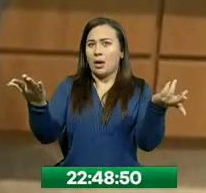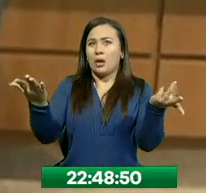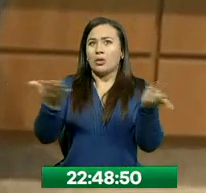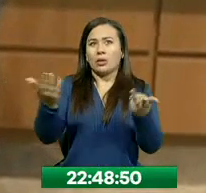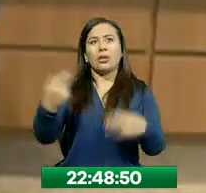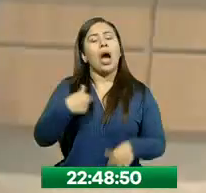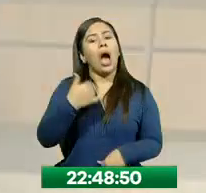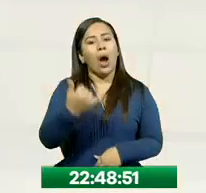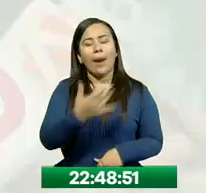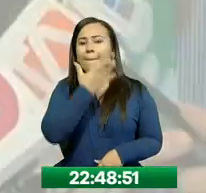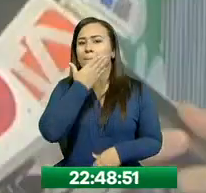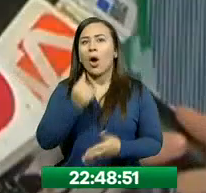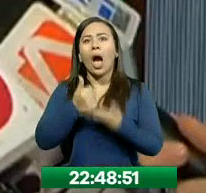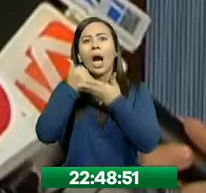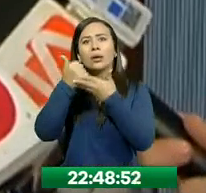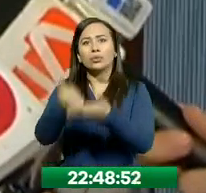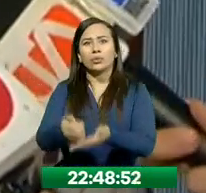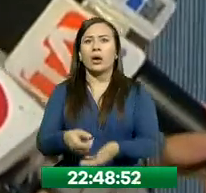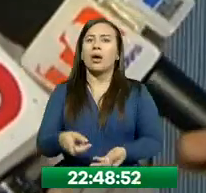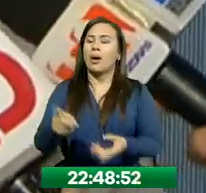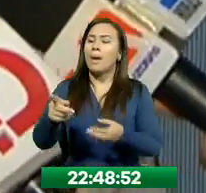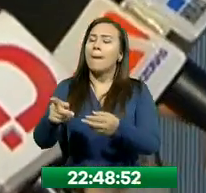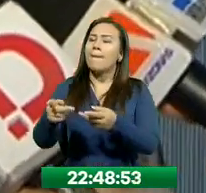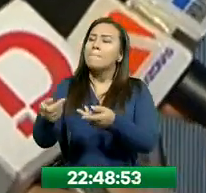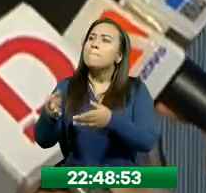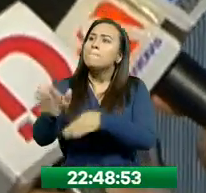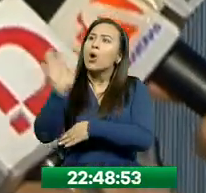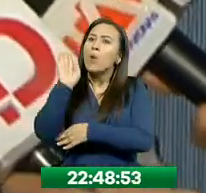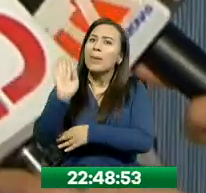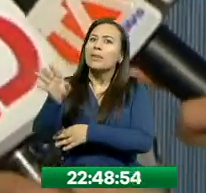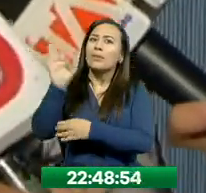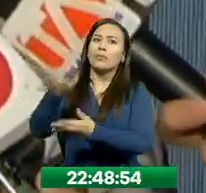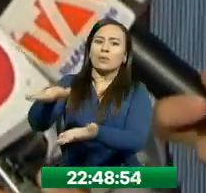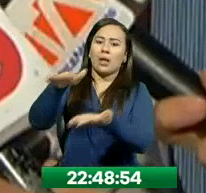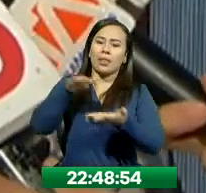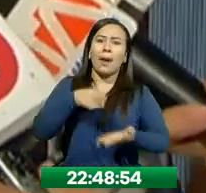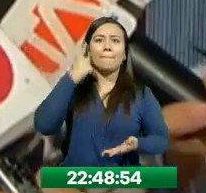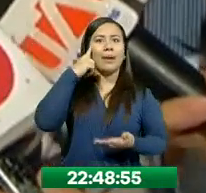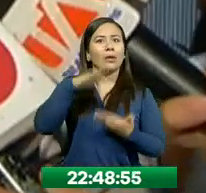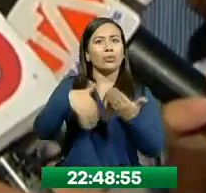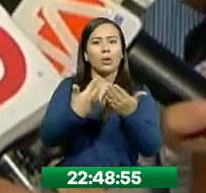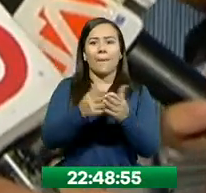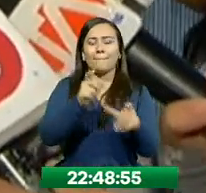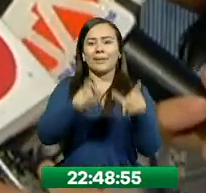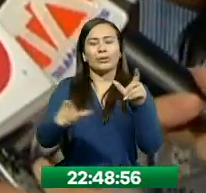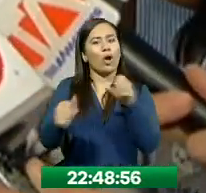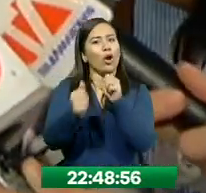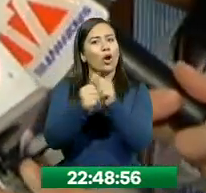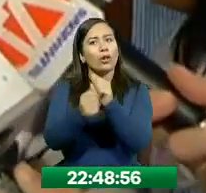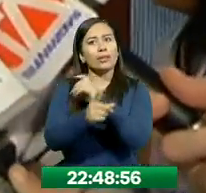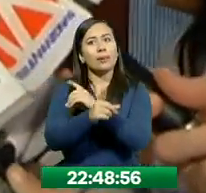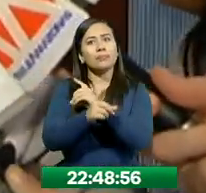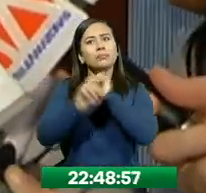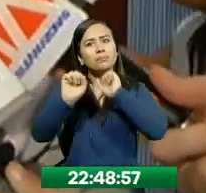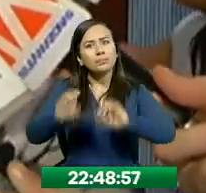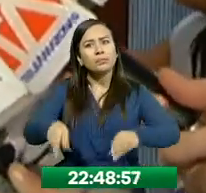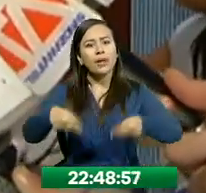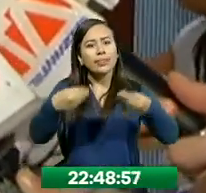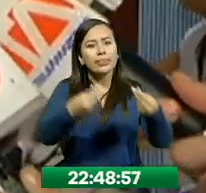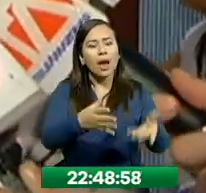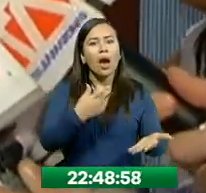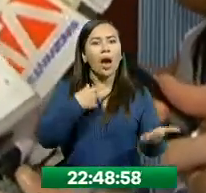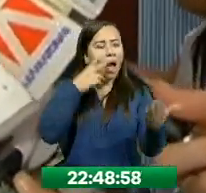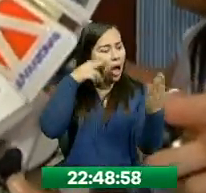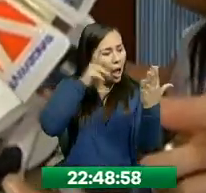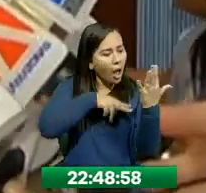esperando últimamente, que nos han prometido darnos un manual actualizado para todas las personas con discapacidad. Y esperamos que en